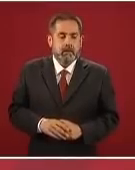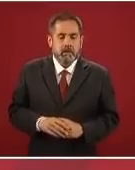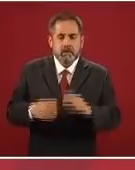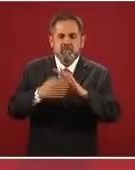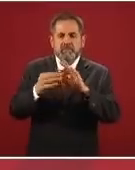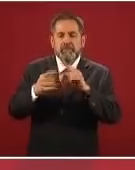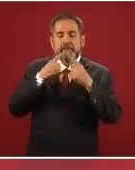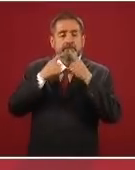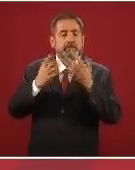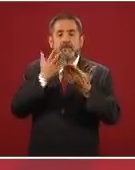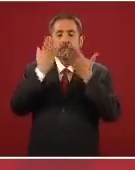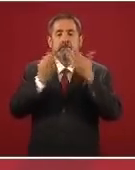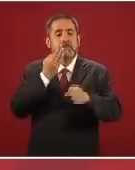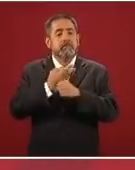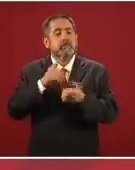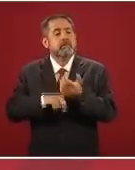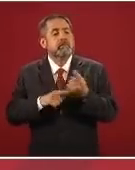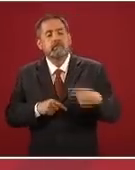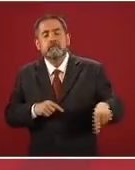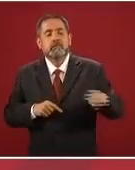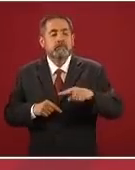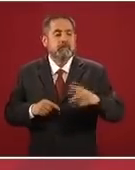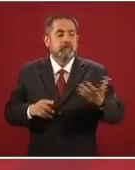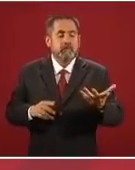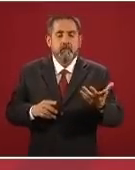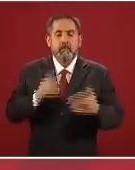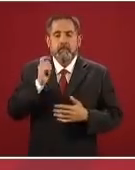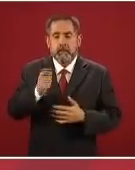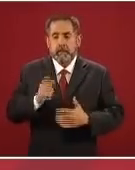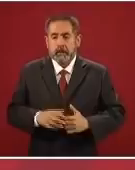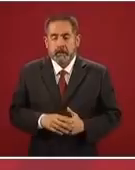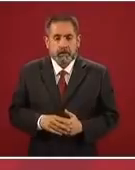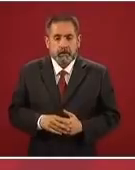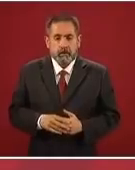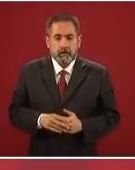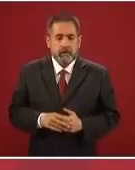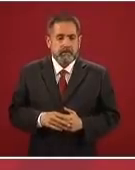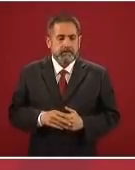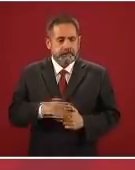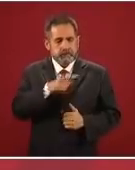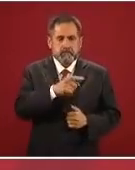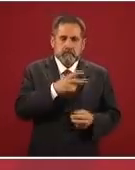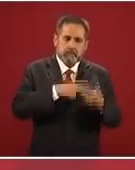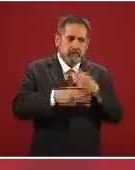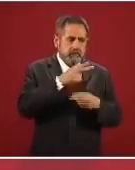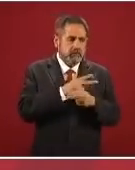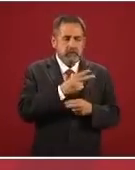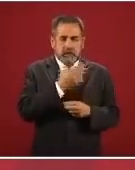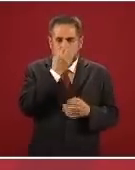que los estudiantes, que son la levadura